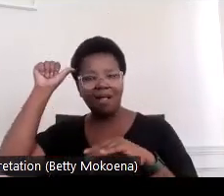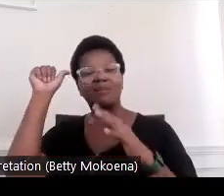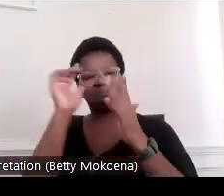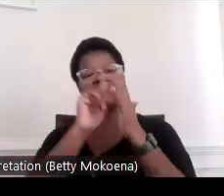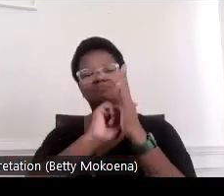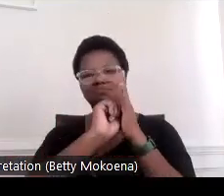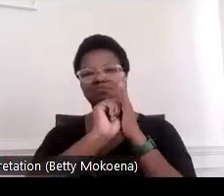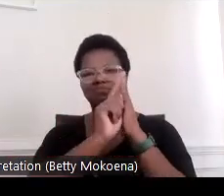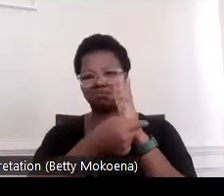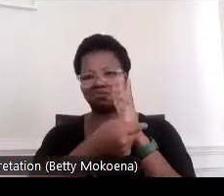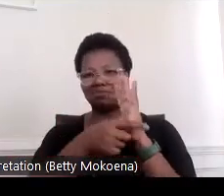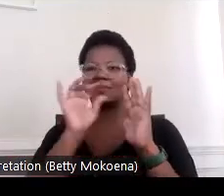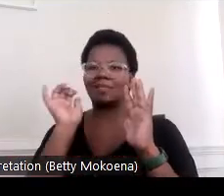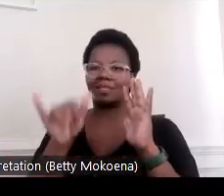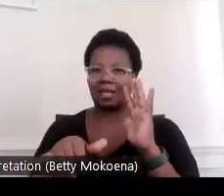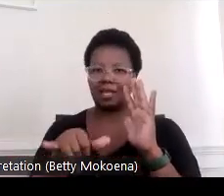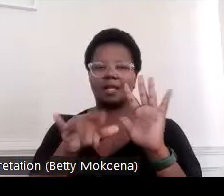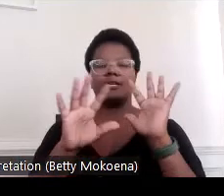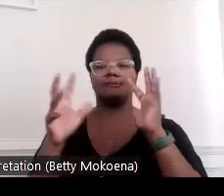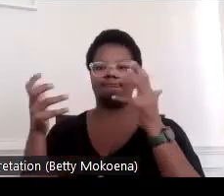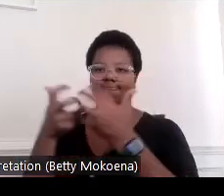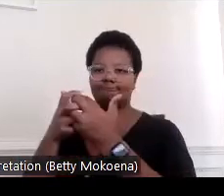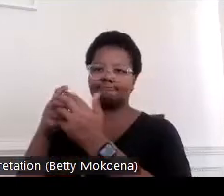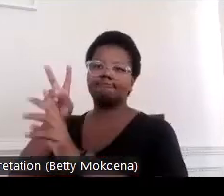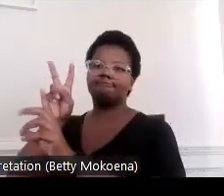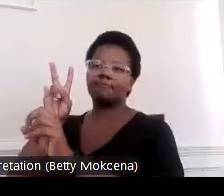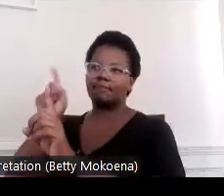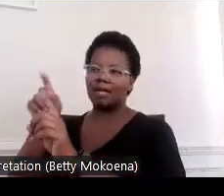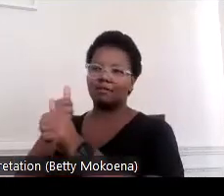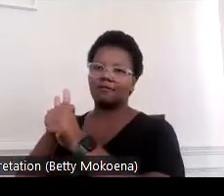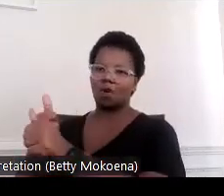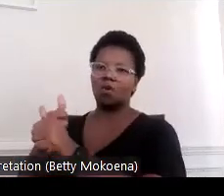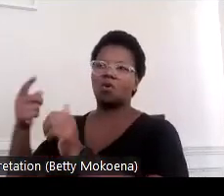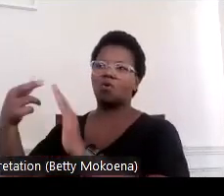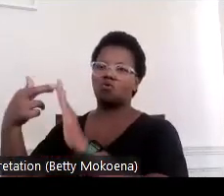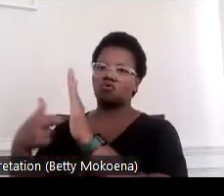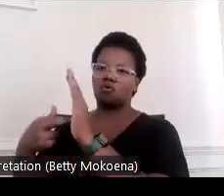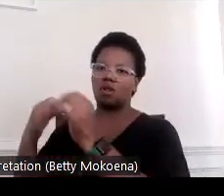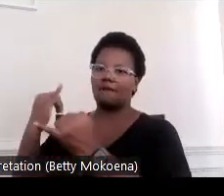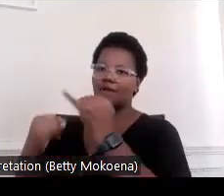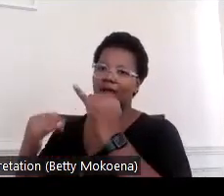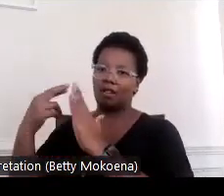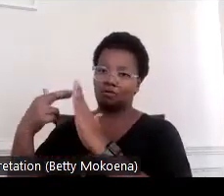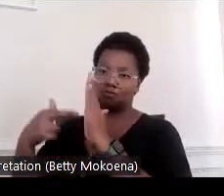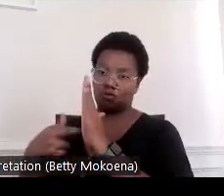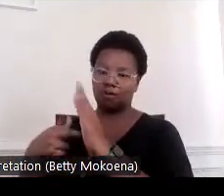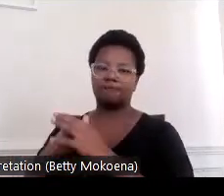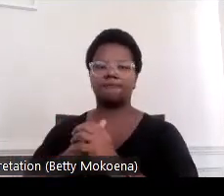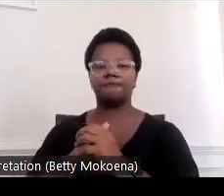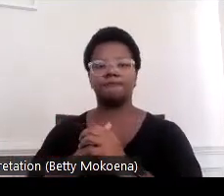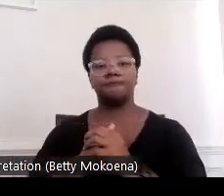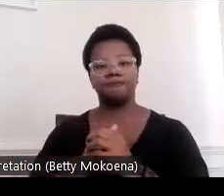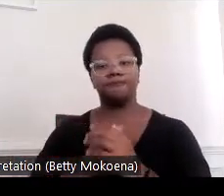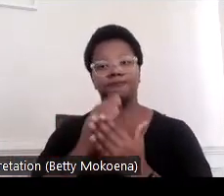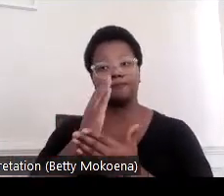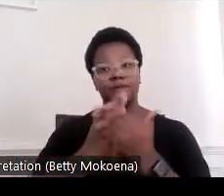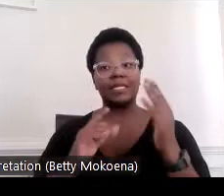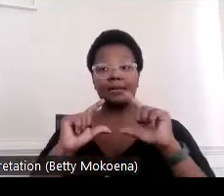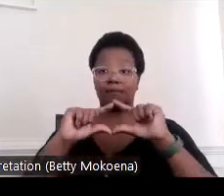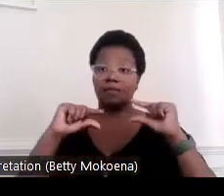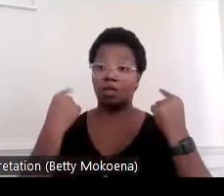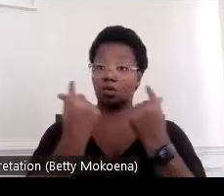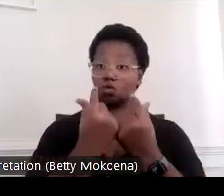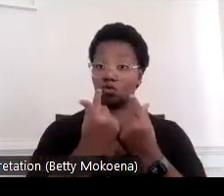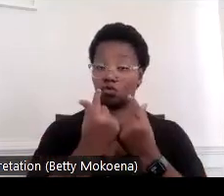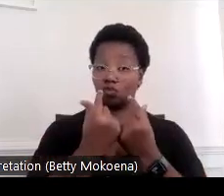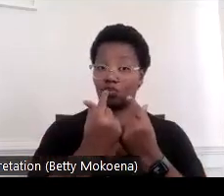niños o para adultos hay varios diferentes y todos tienen que estar en cumplimiento con la regla final HSBC otros servicios